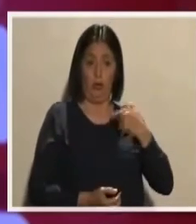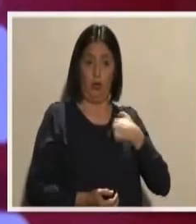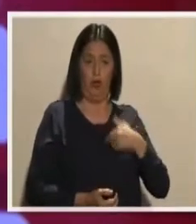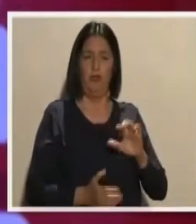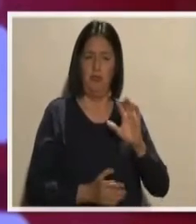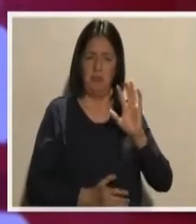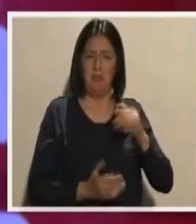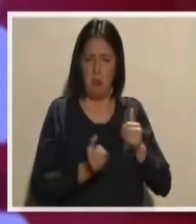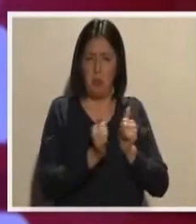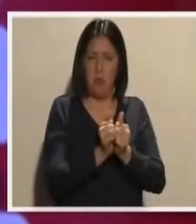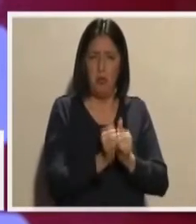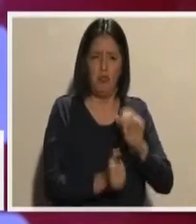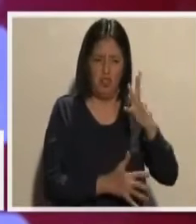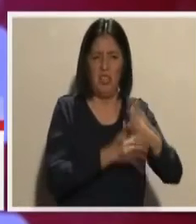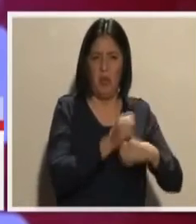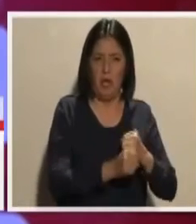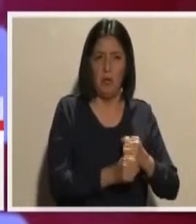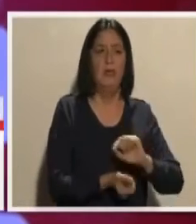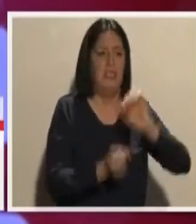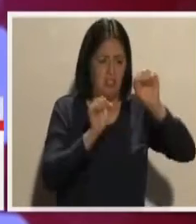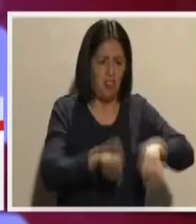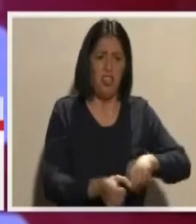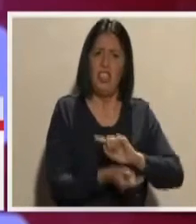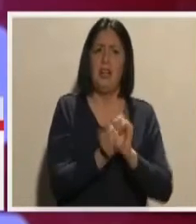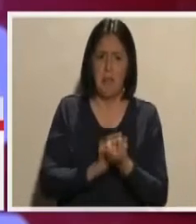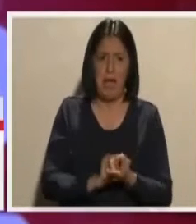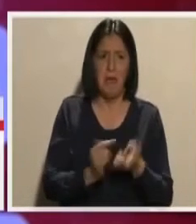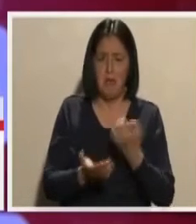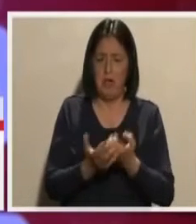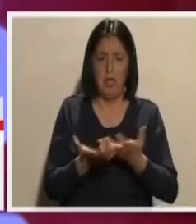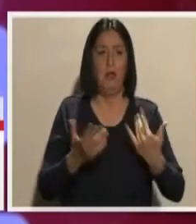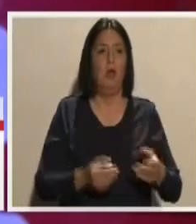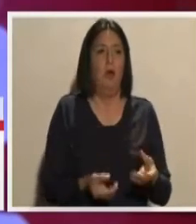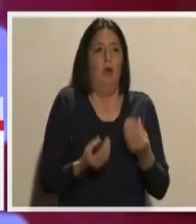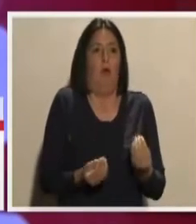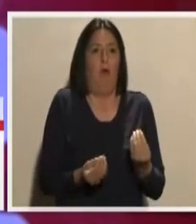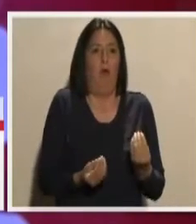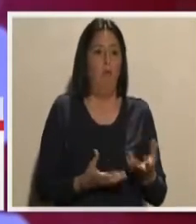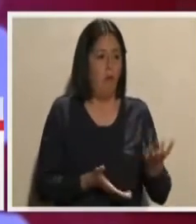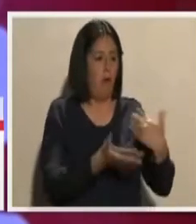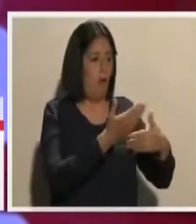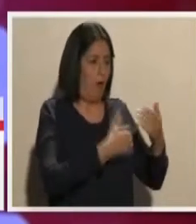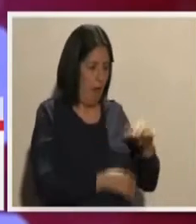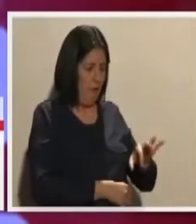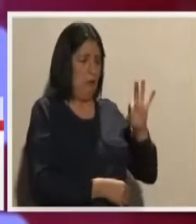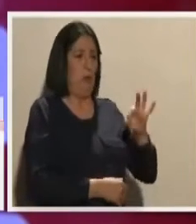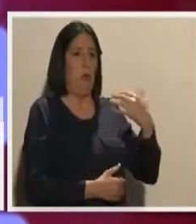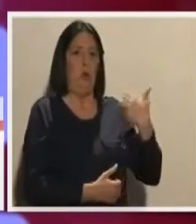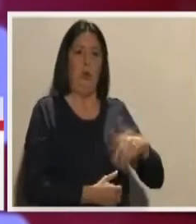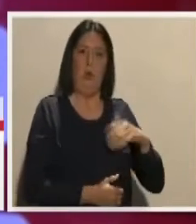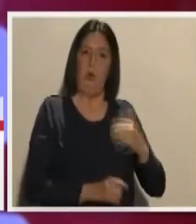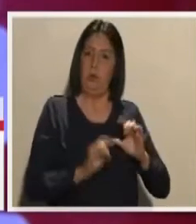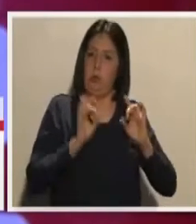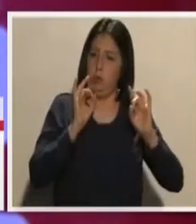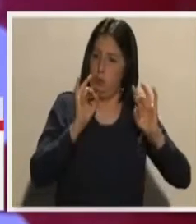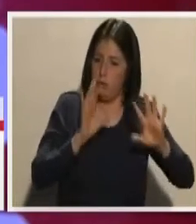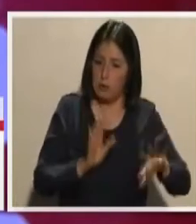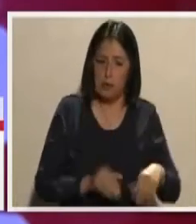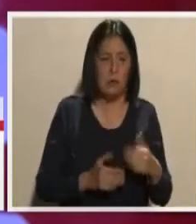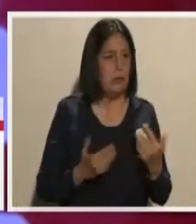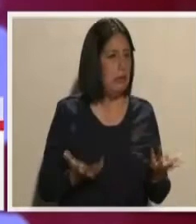sus 5 años. Cambiamos la economía. ¿Cómo la habíamos encontrado? En un estado desastroso. No